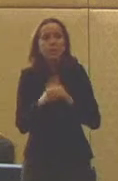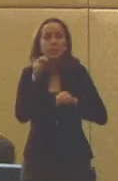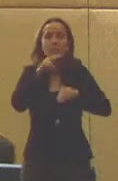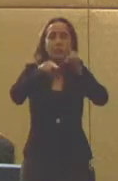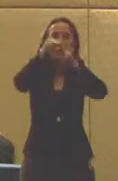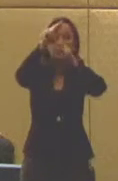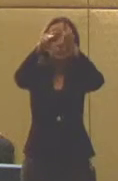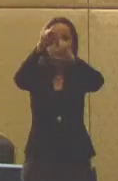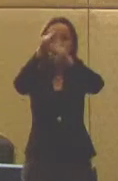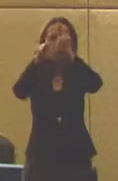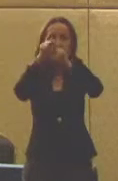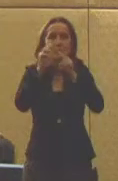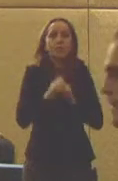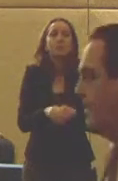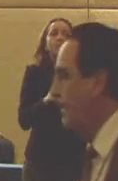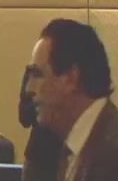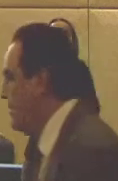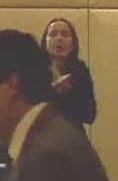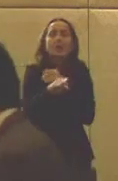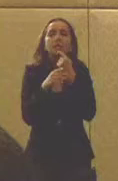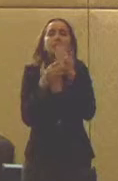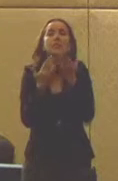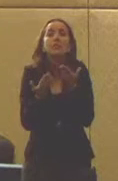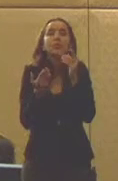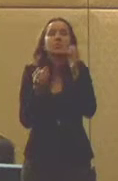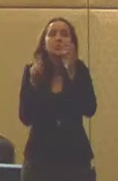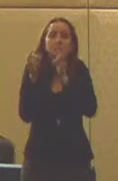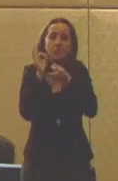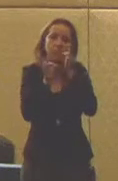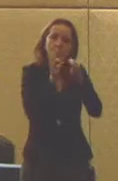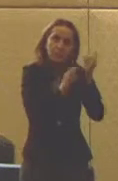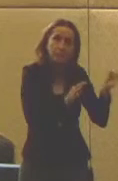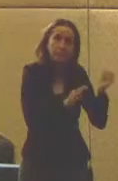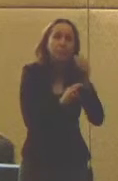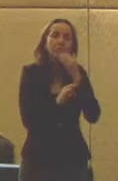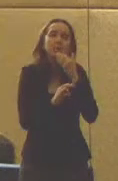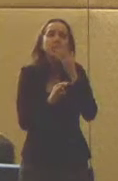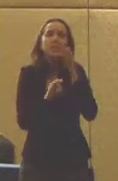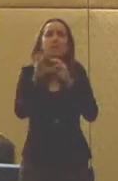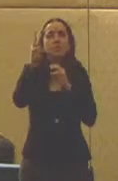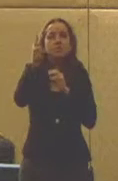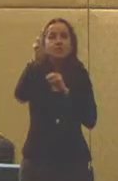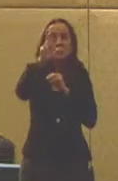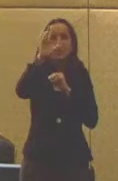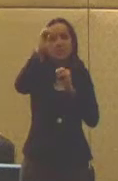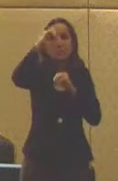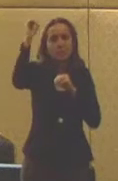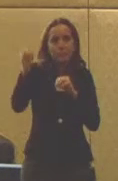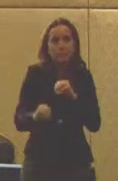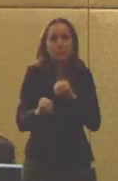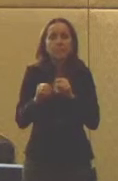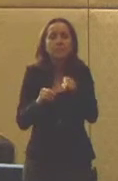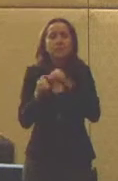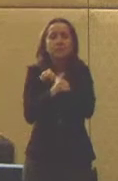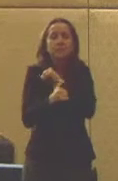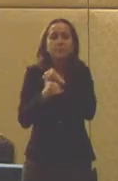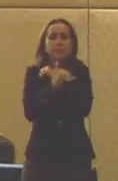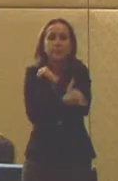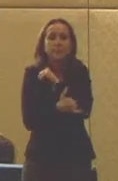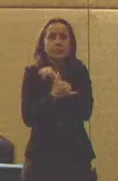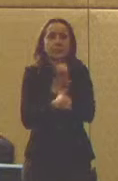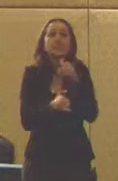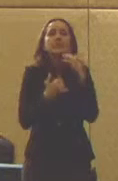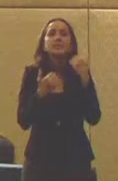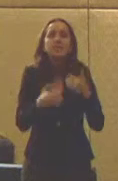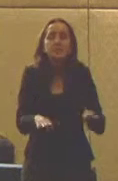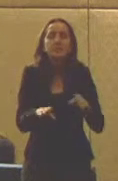construcción actualizados donde se aplicó el indicador y vemos que en el 73% de los países contamos con esos